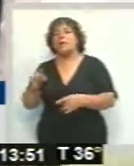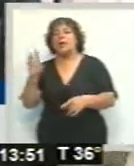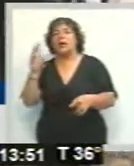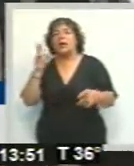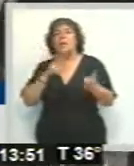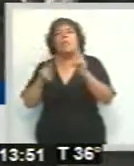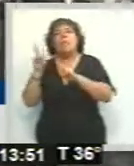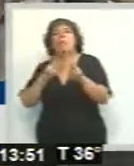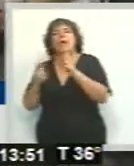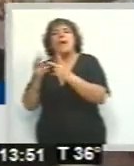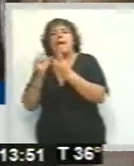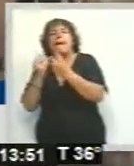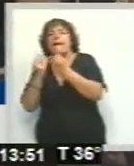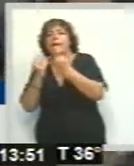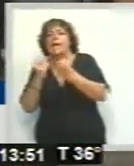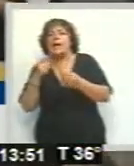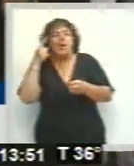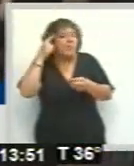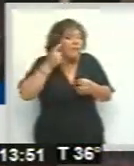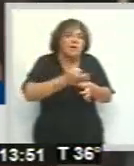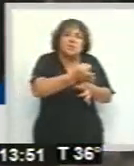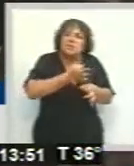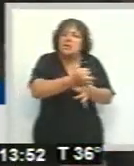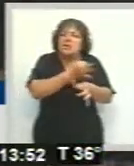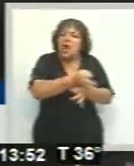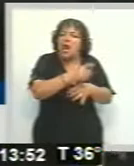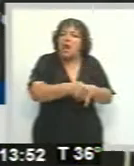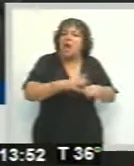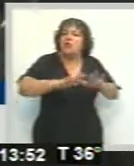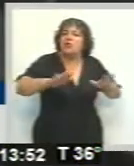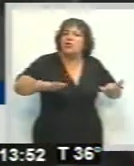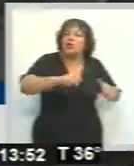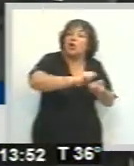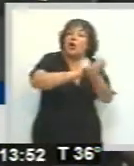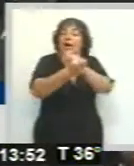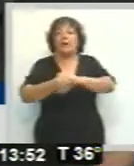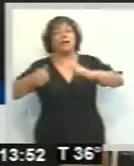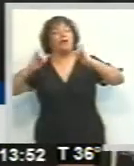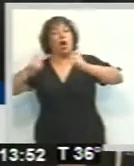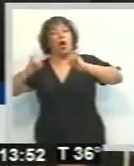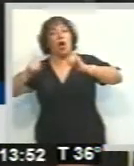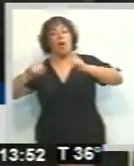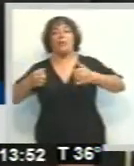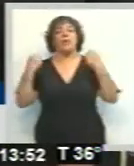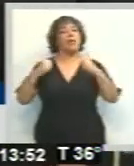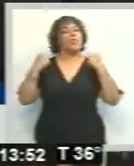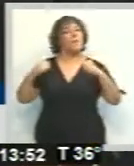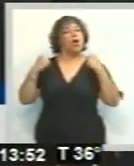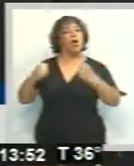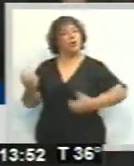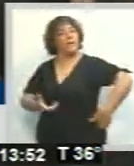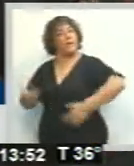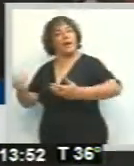o inculcarles como enseñanza a estos chicos que están pasando de una etapa a otra en este deporte que se juega en